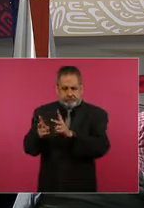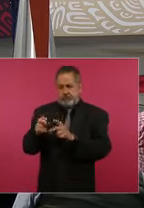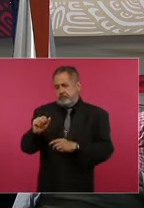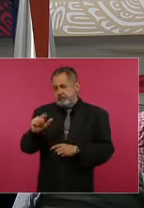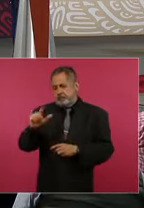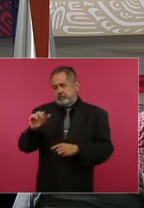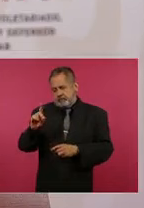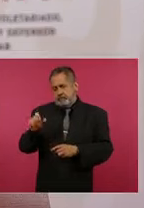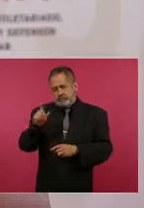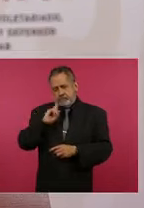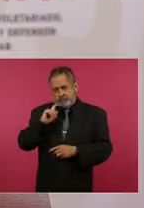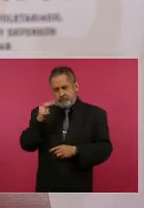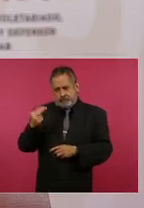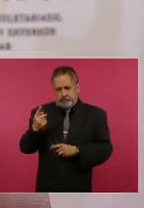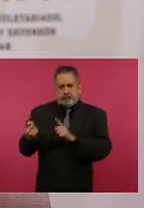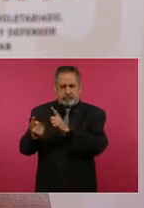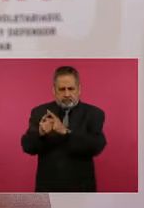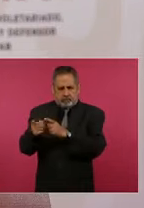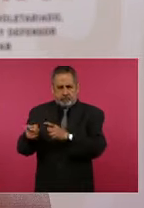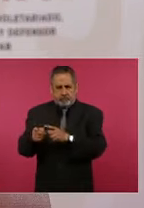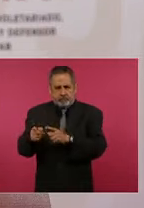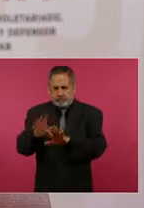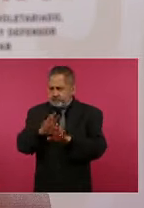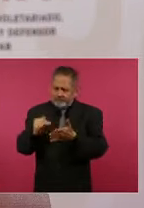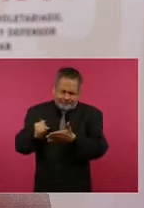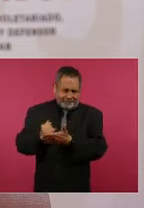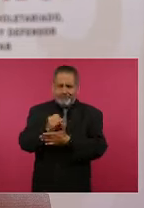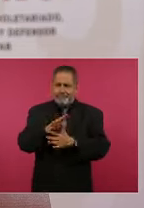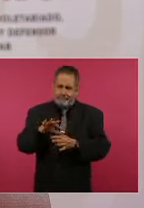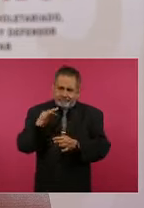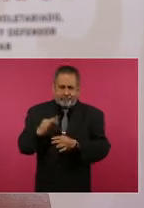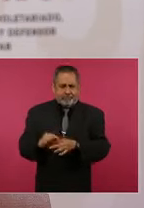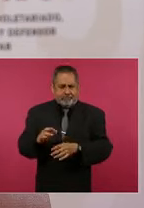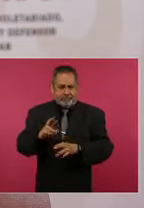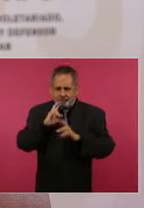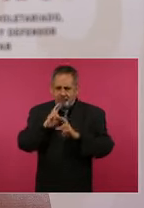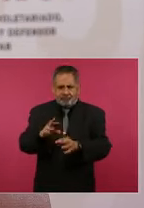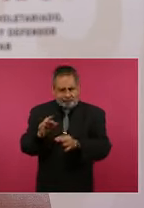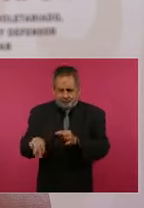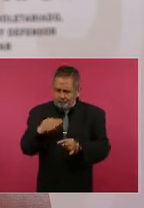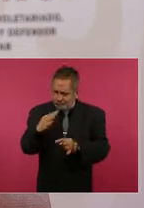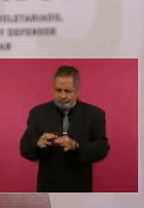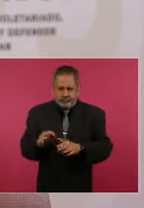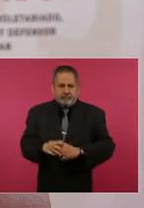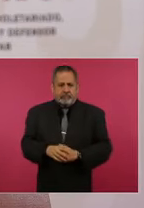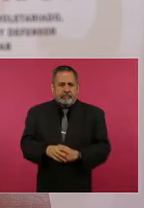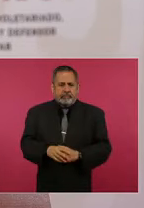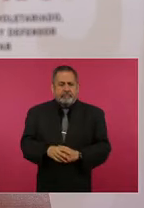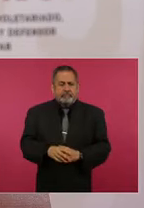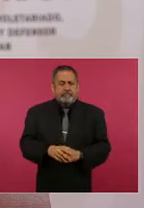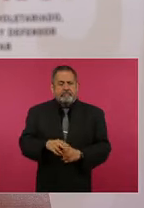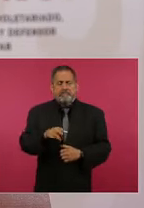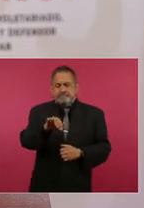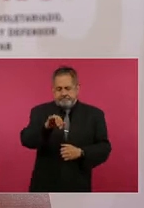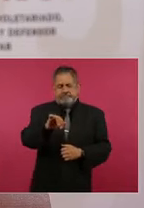alcalde, para que ya se resuelva. Y sí,